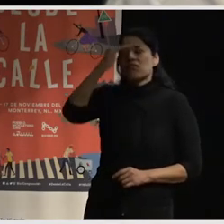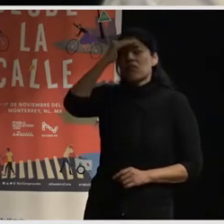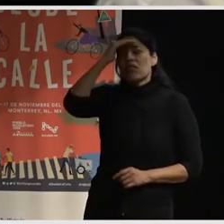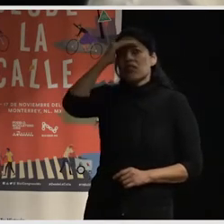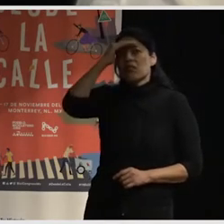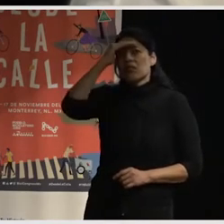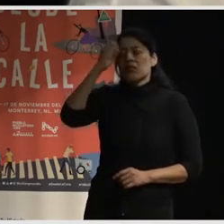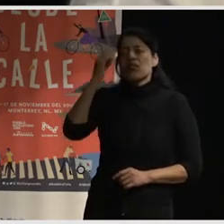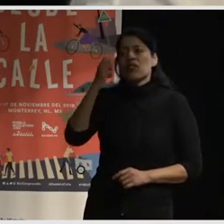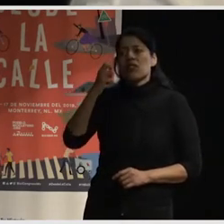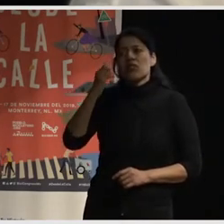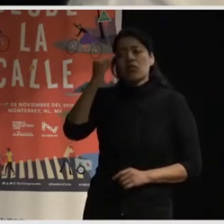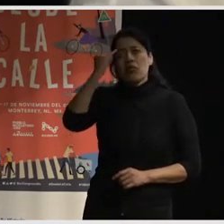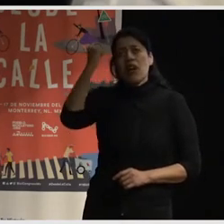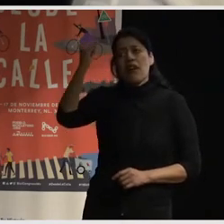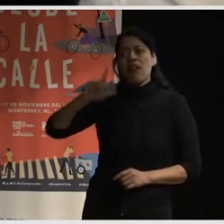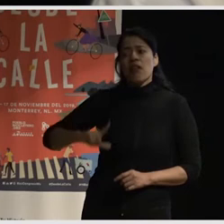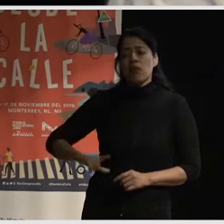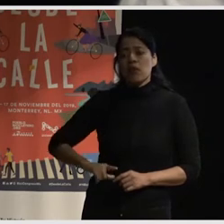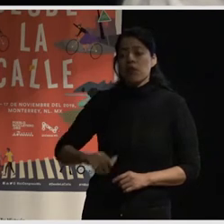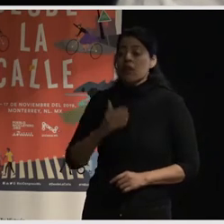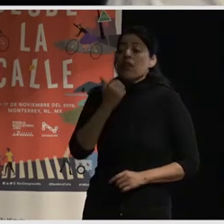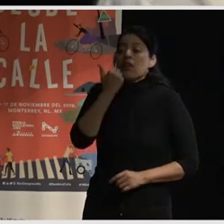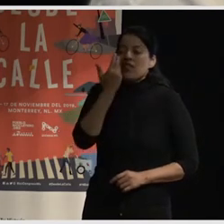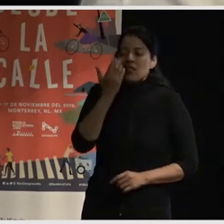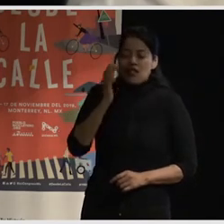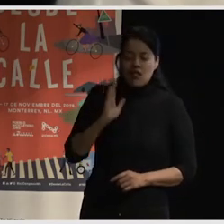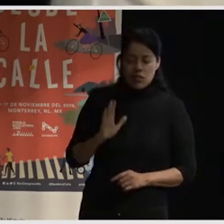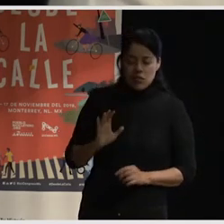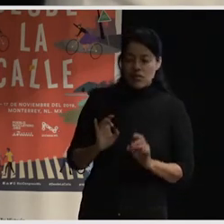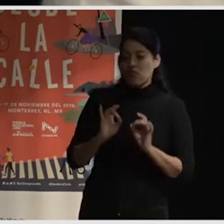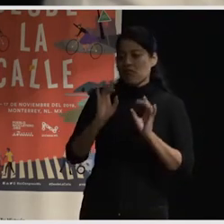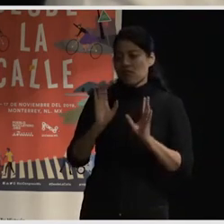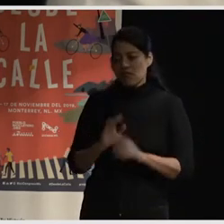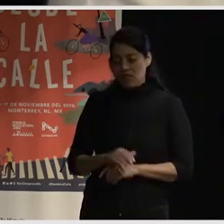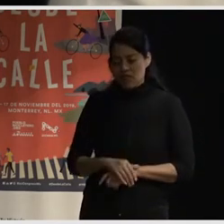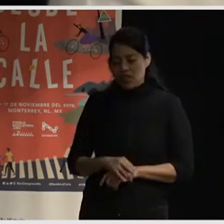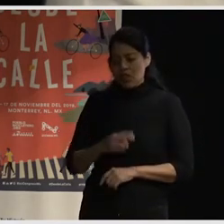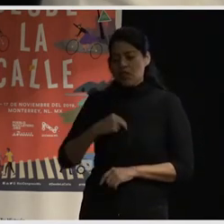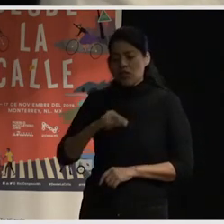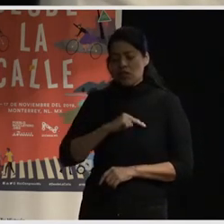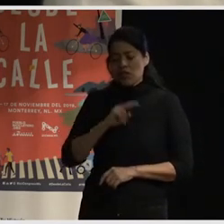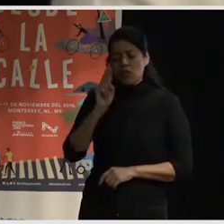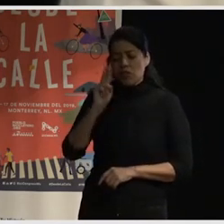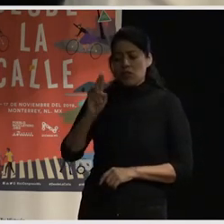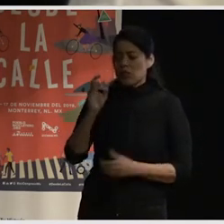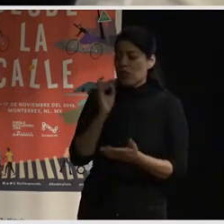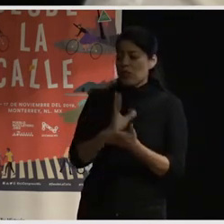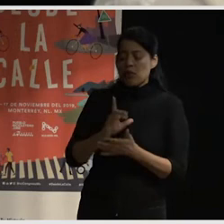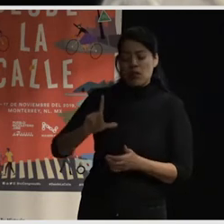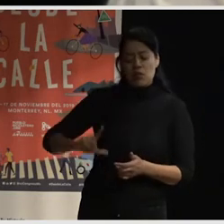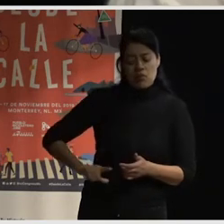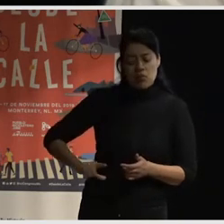idea utópica del gobierno o la que quisiéramos que fuera en realidad se ha vuelto más bien el gobierno como un gestor de